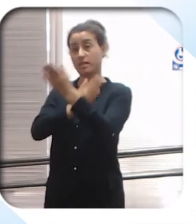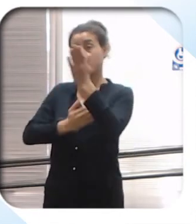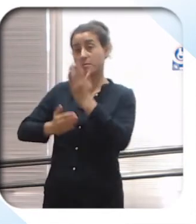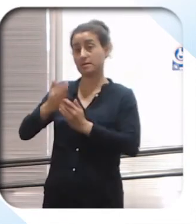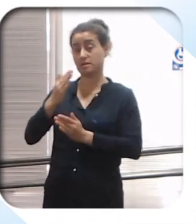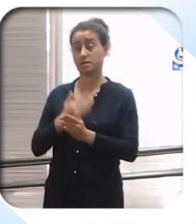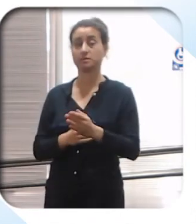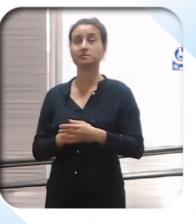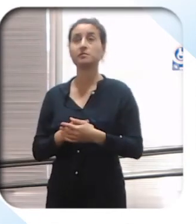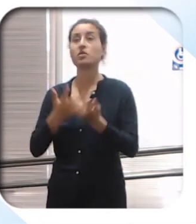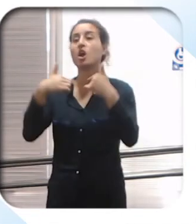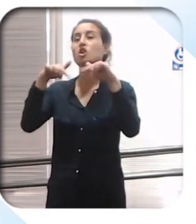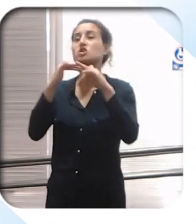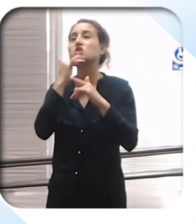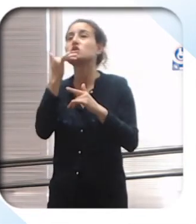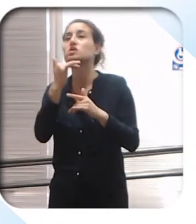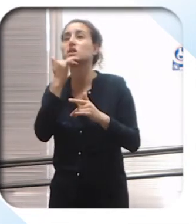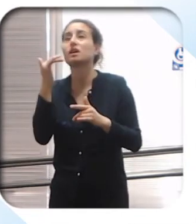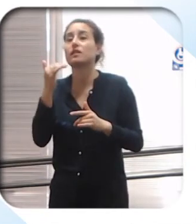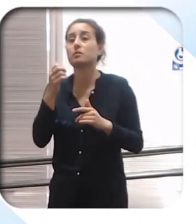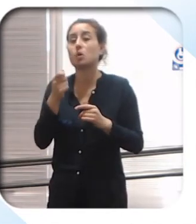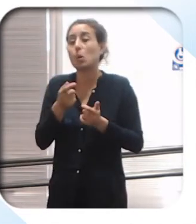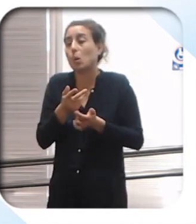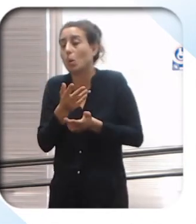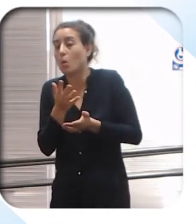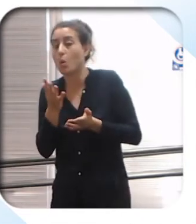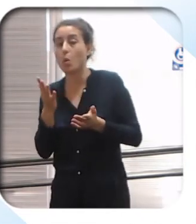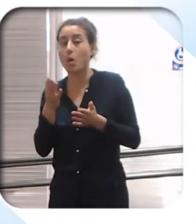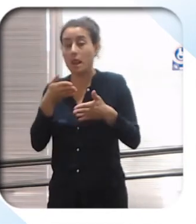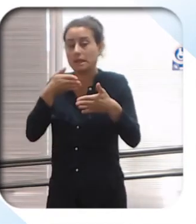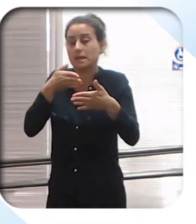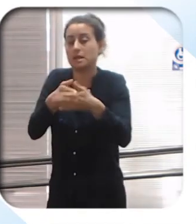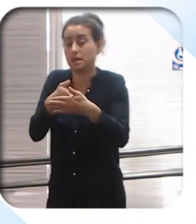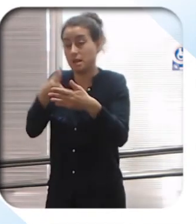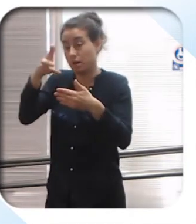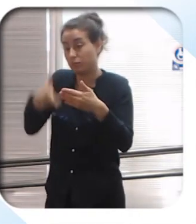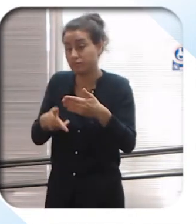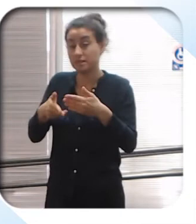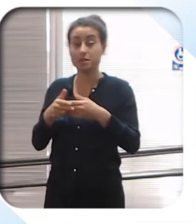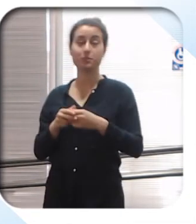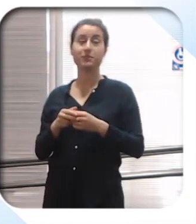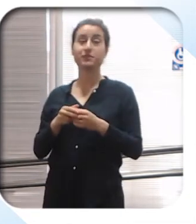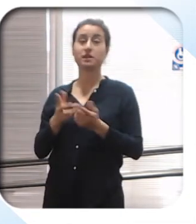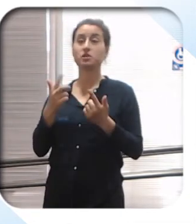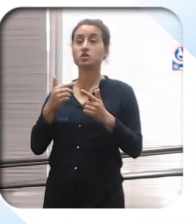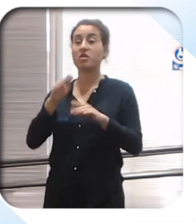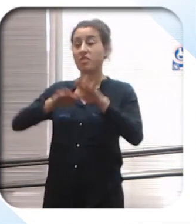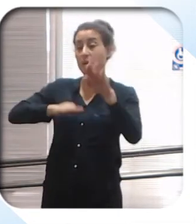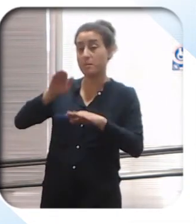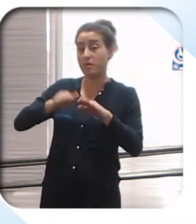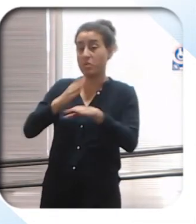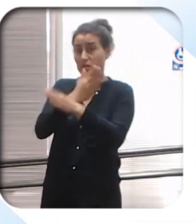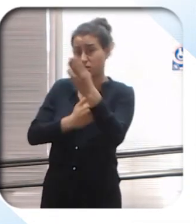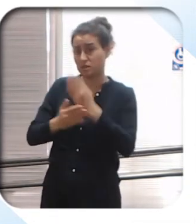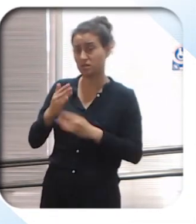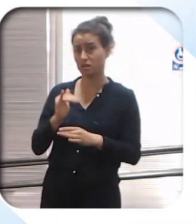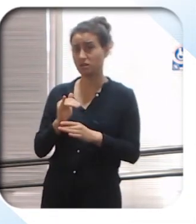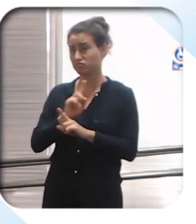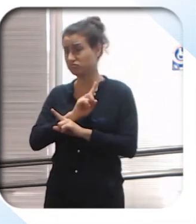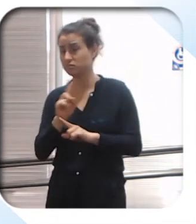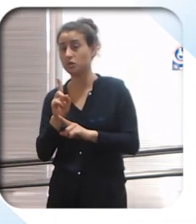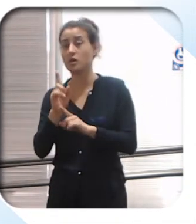discapacidad, nosotros no sabemos cuál va a ser el límite. Y no solo depende de la discapacidad,